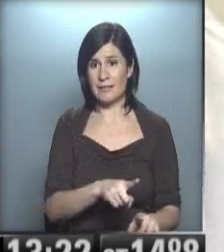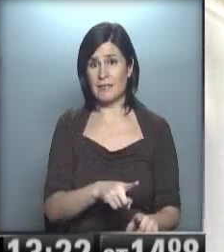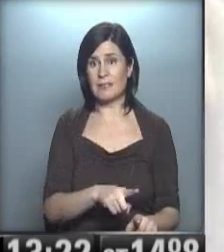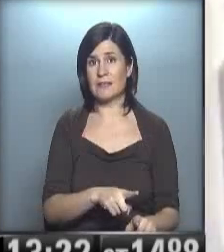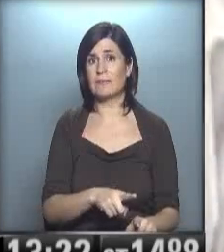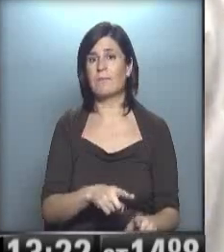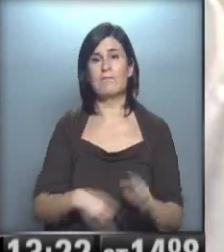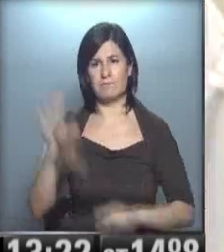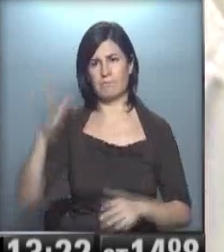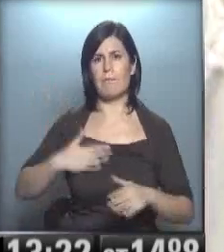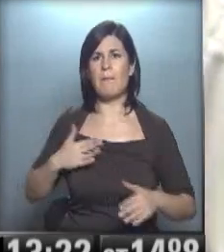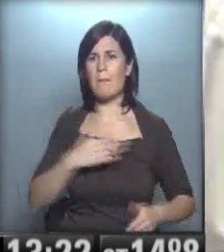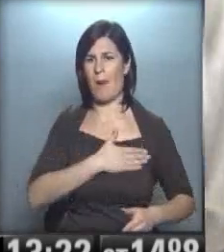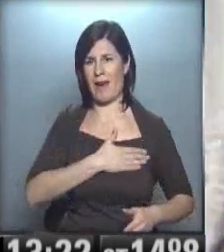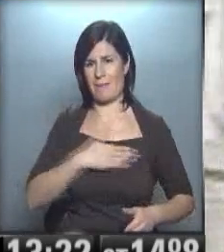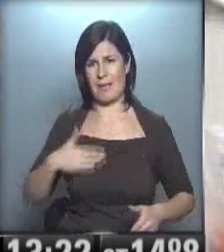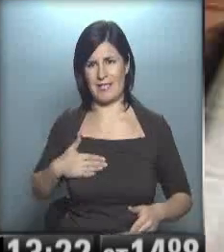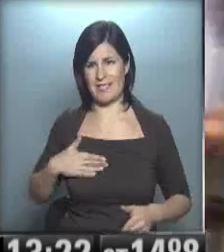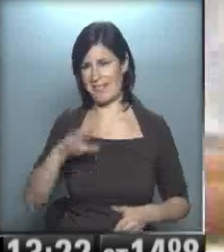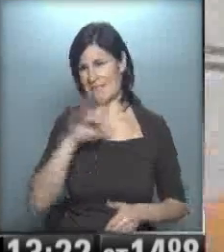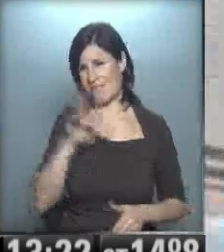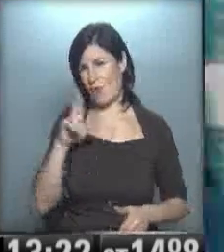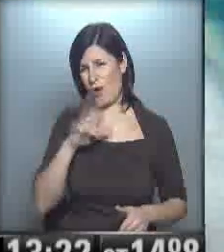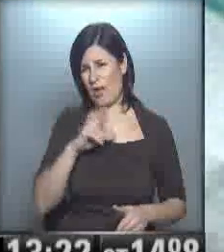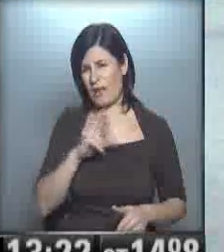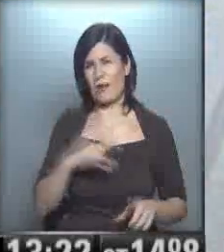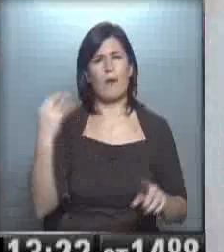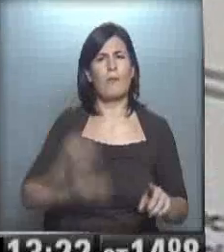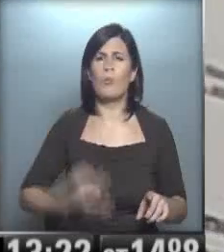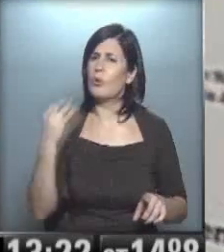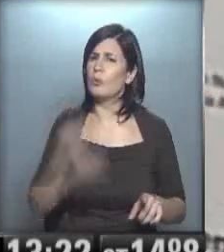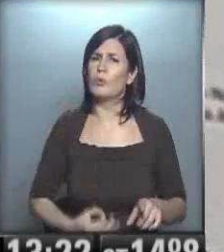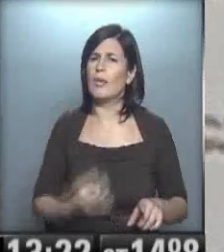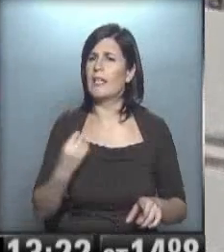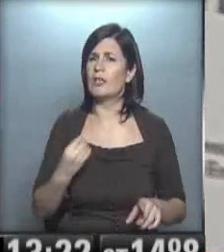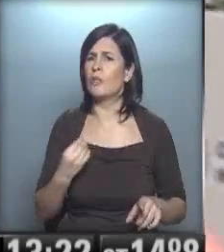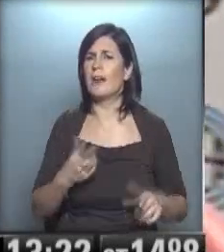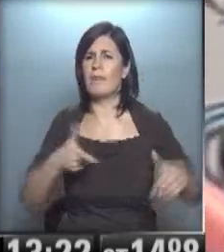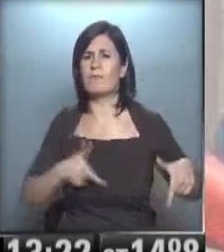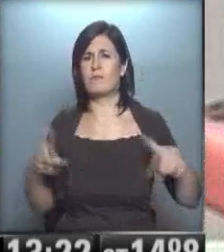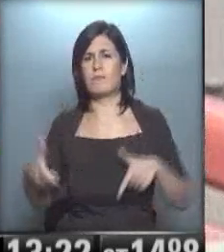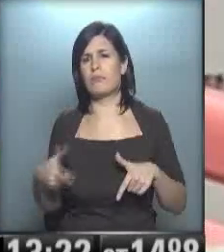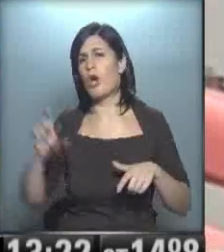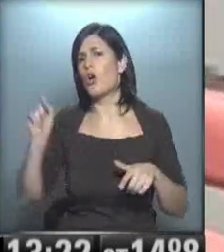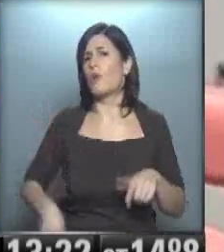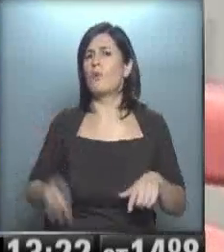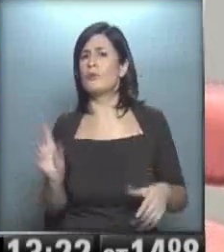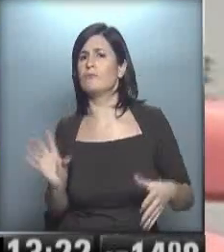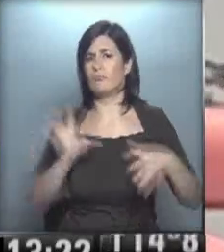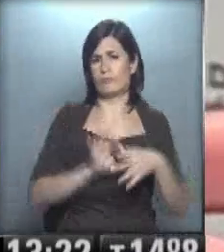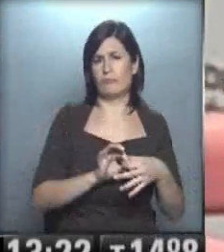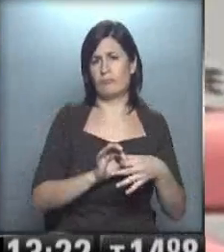a mamá y es un muy buen o el mejor complemento que tiene la radiología convencional que es la mamografía